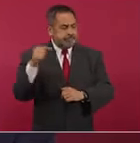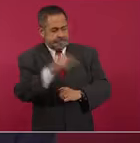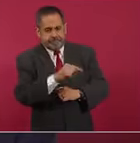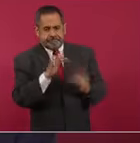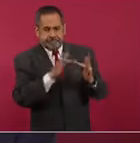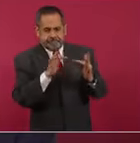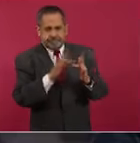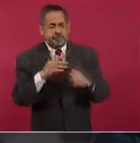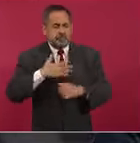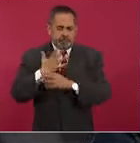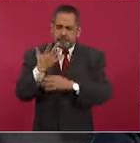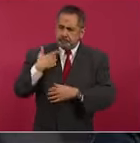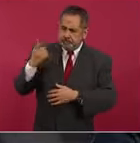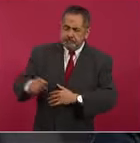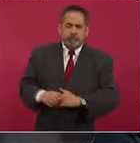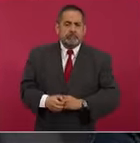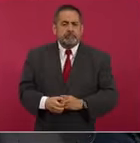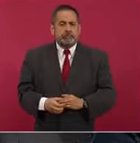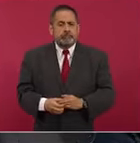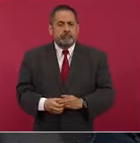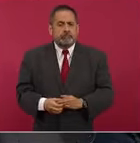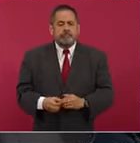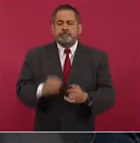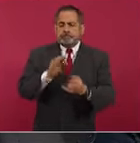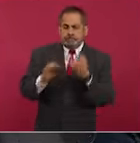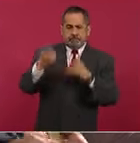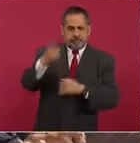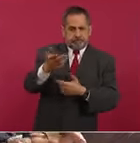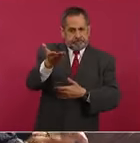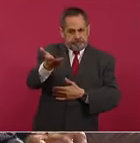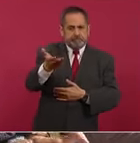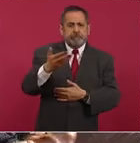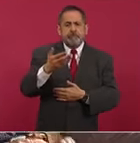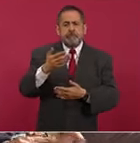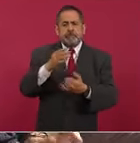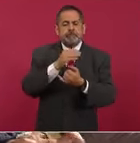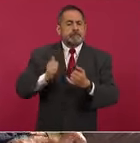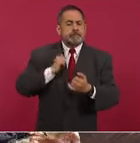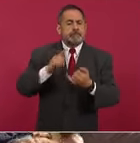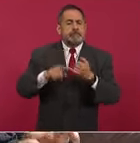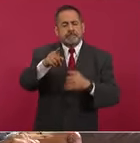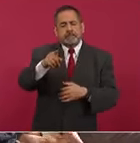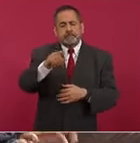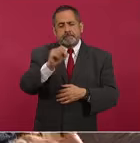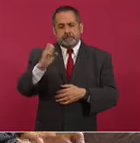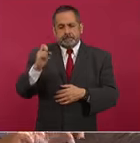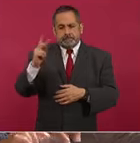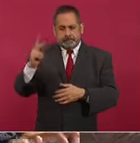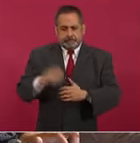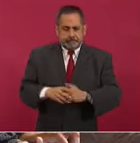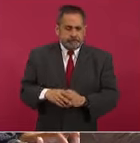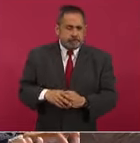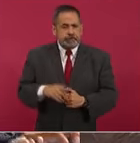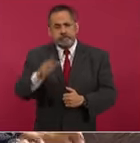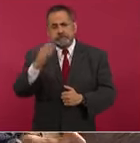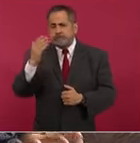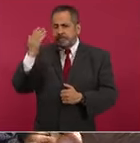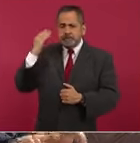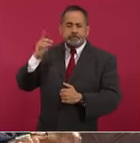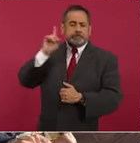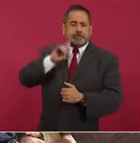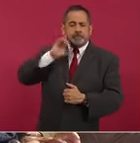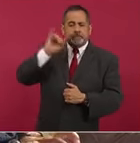parte. Y finalmente, aprovechando que está la secretaria de Educación Pública, la jefa de gobierno había comentado hace algunas semanas